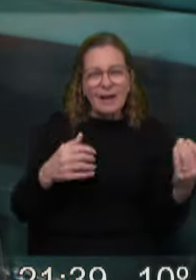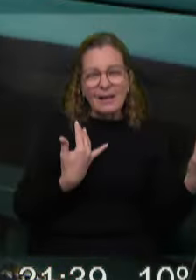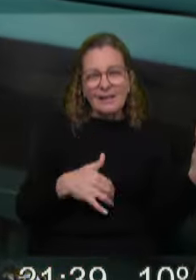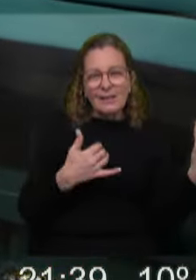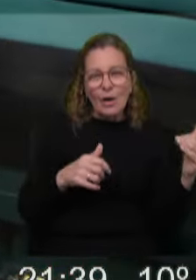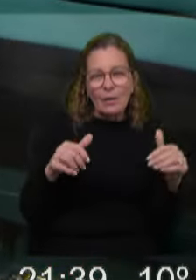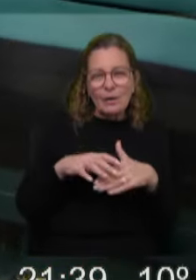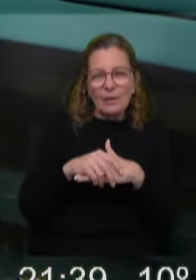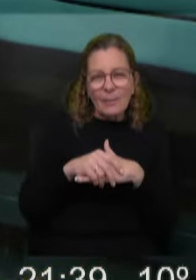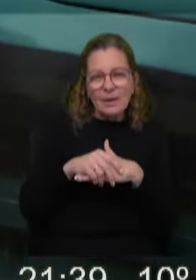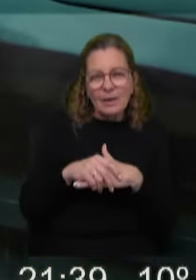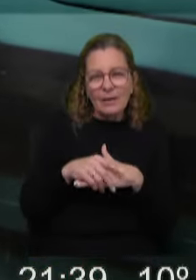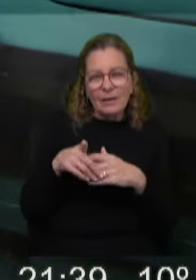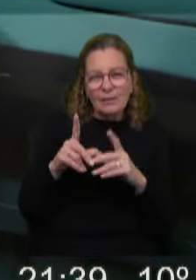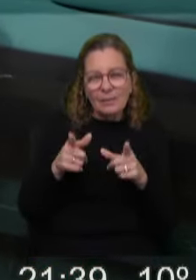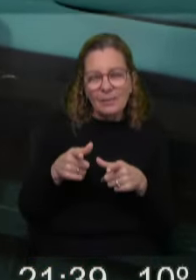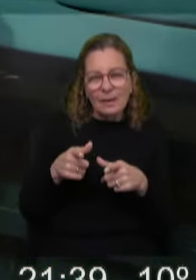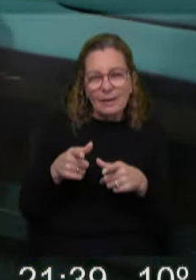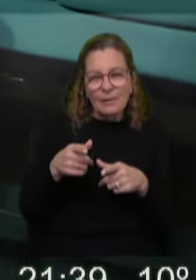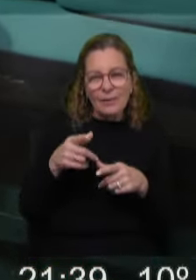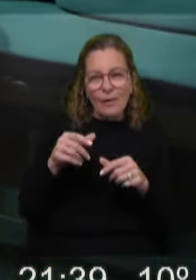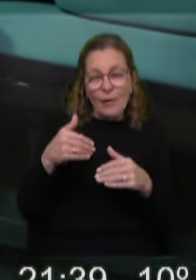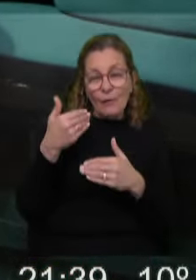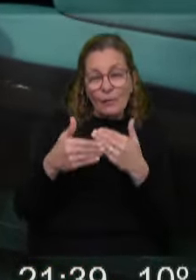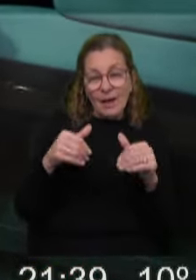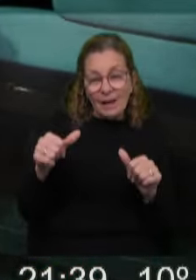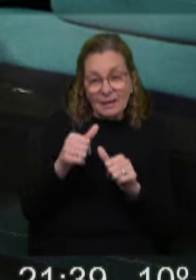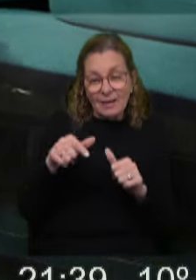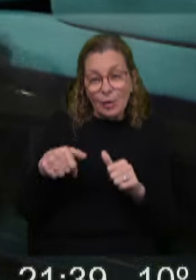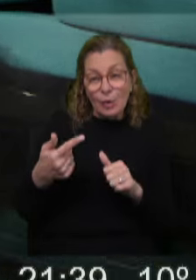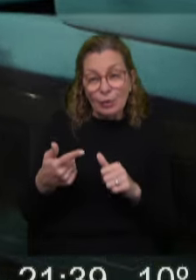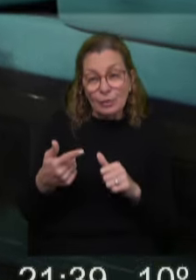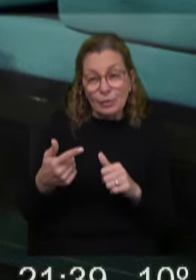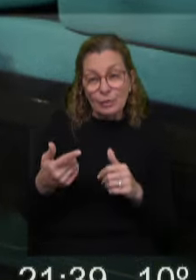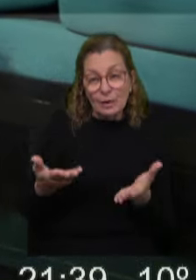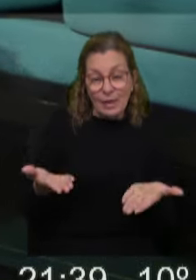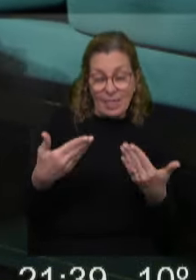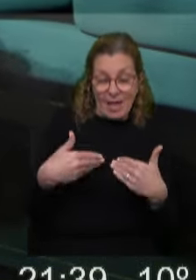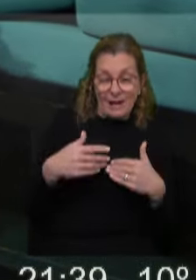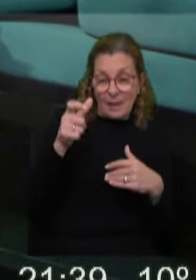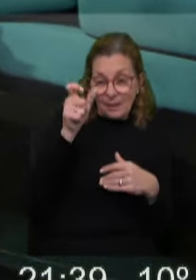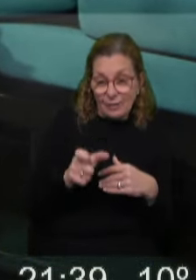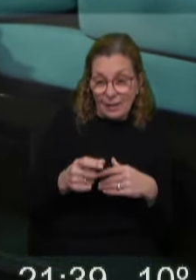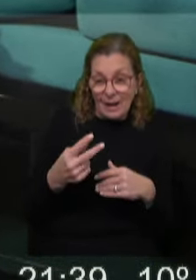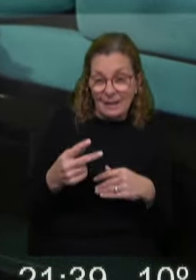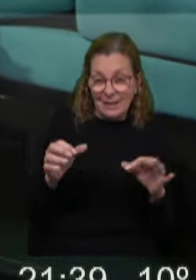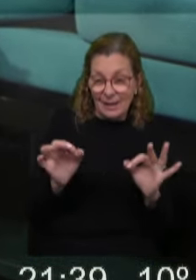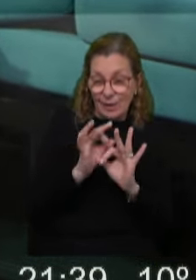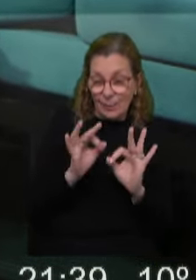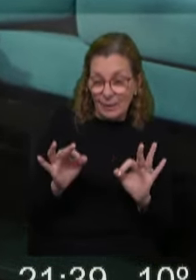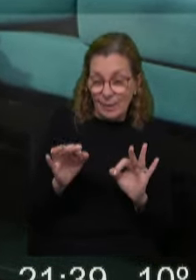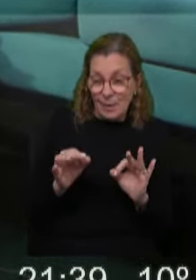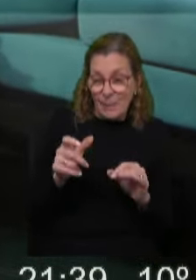con amigos. Que eso también lo fui haciendo. Pero todo esto otro, de la devolución que te dan